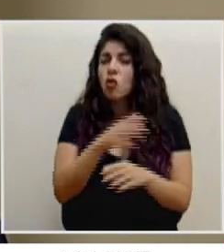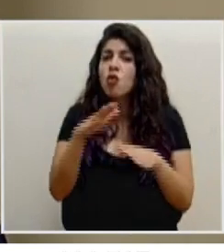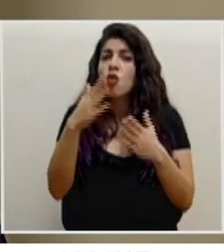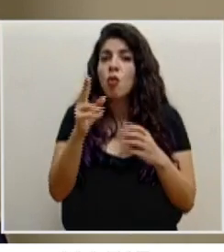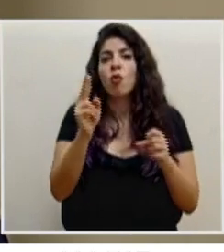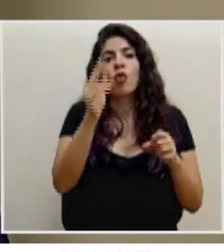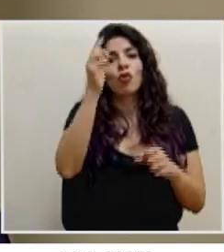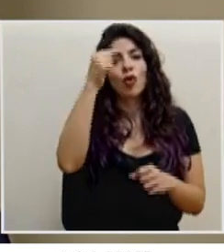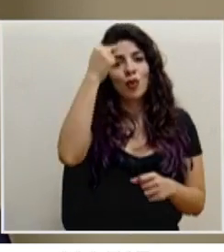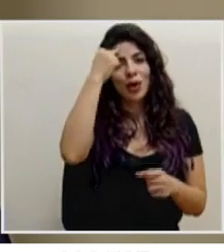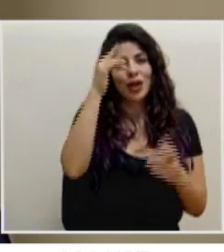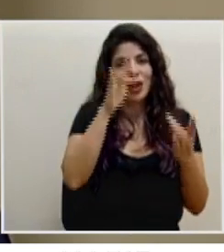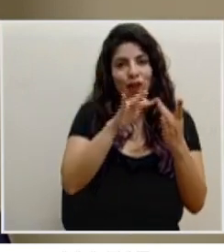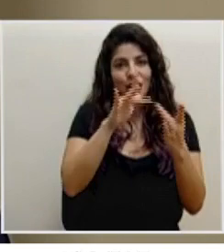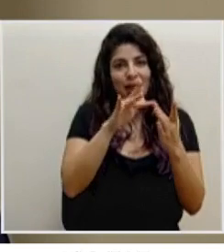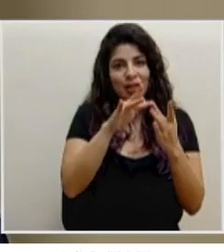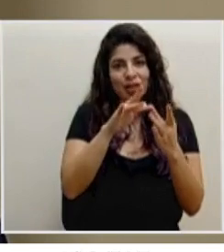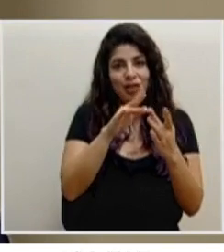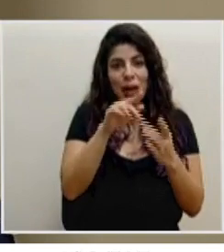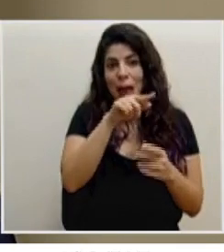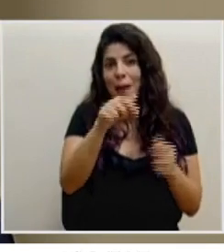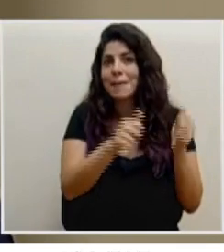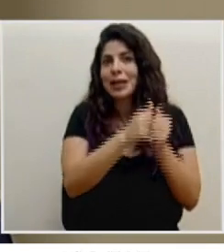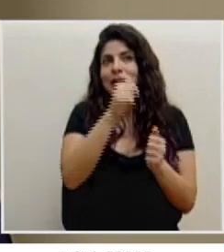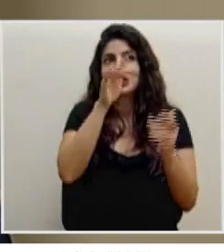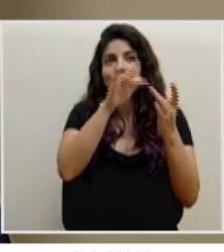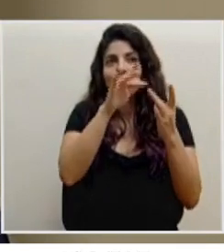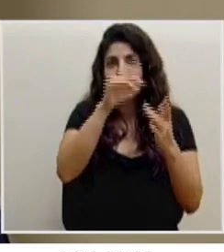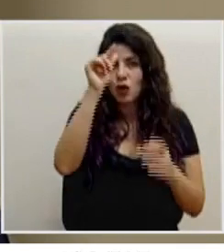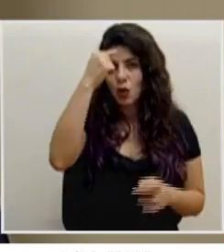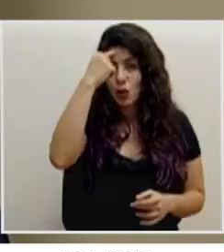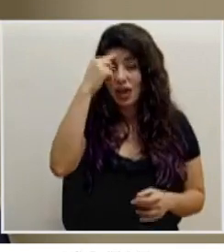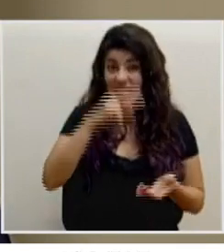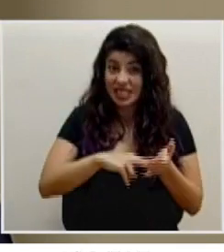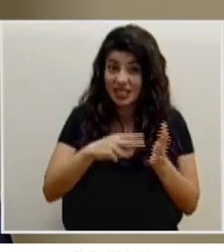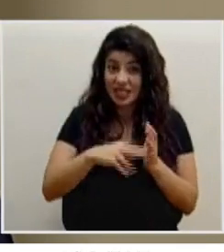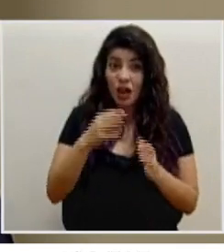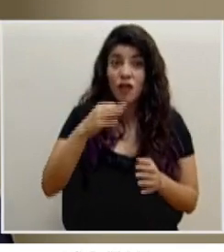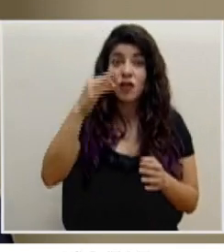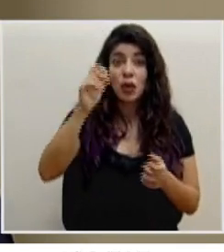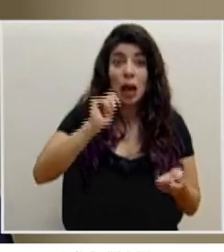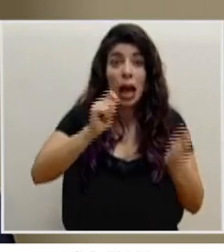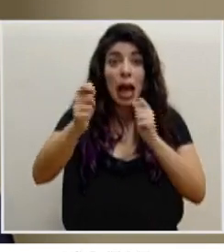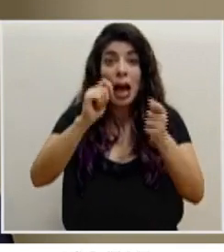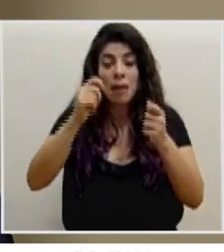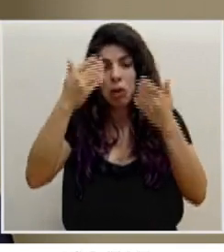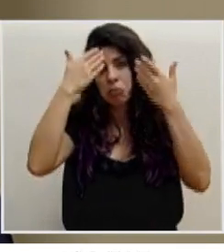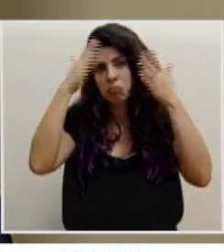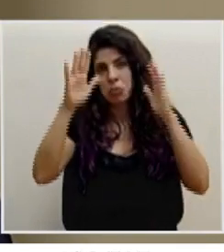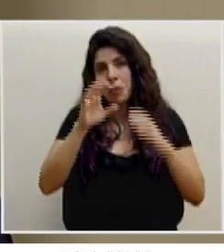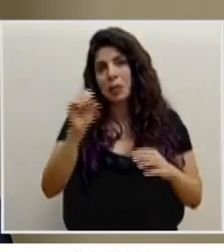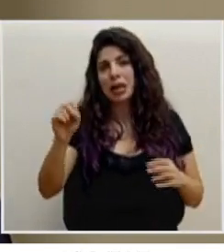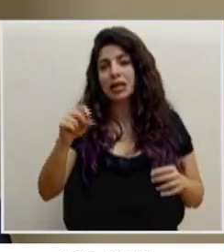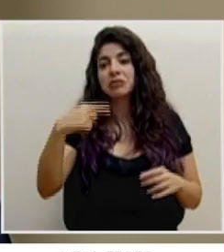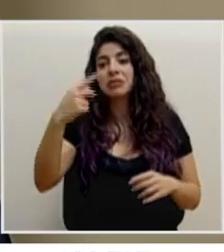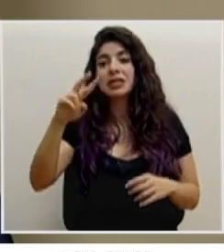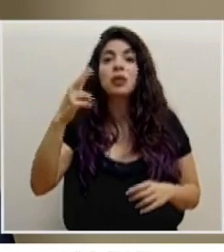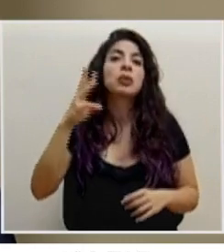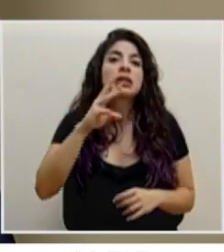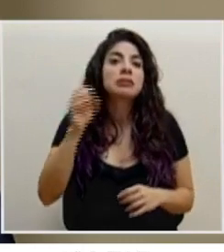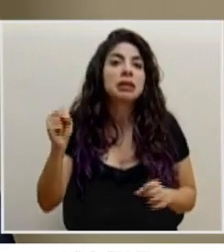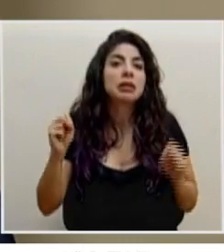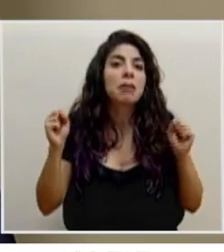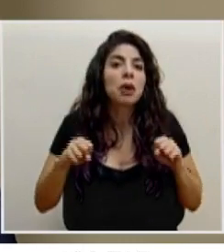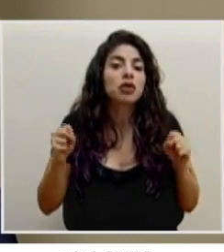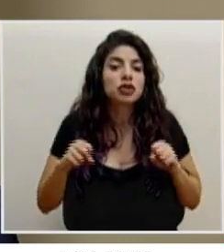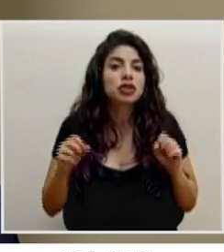gobiernos. Esa ha sido la estrategia mayoritaria que ellos han seguido. No puedo descartar que esto vaya a cambiar en los siguientes meses. En el segundo semestre es posible